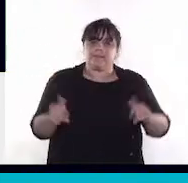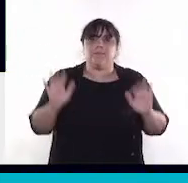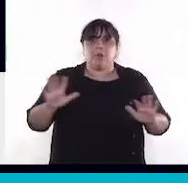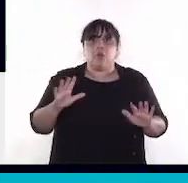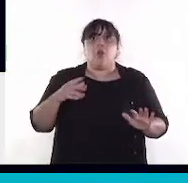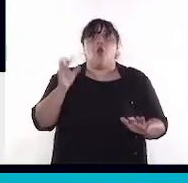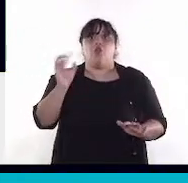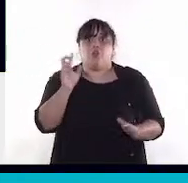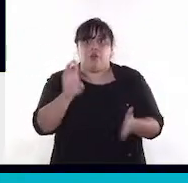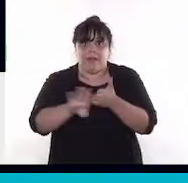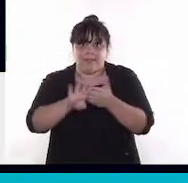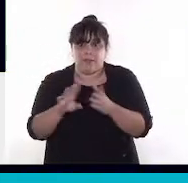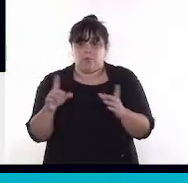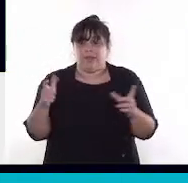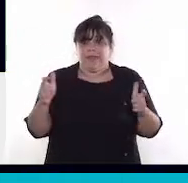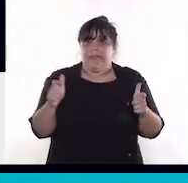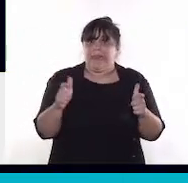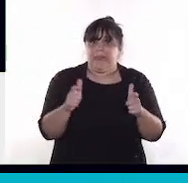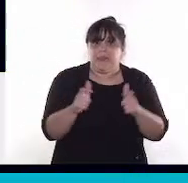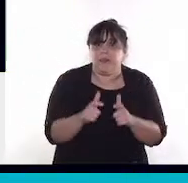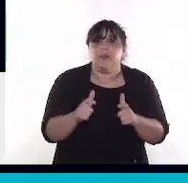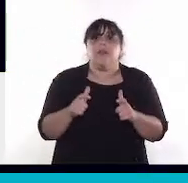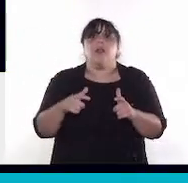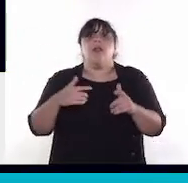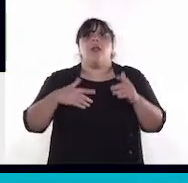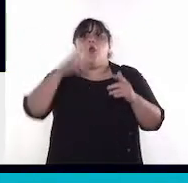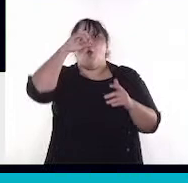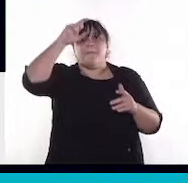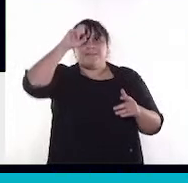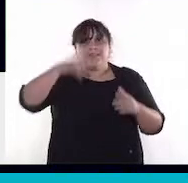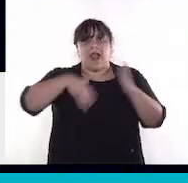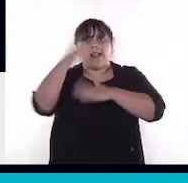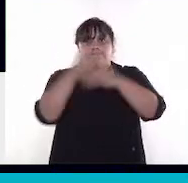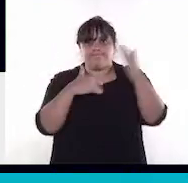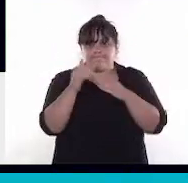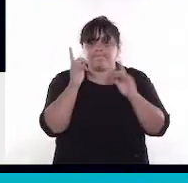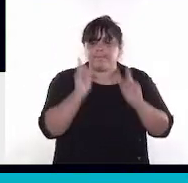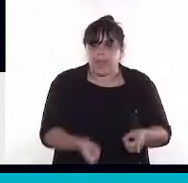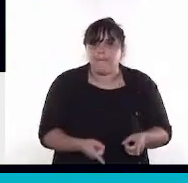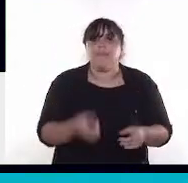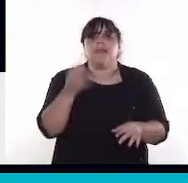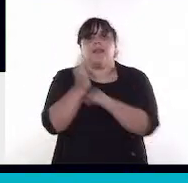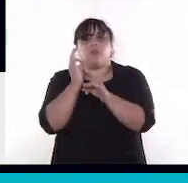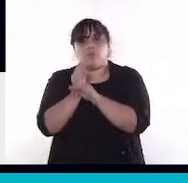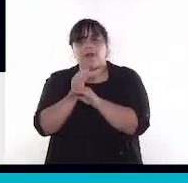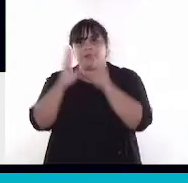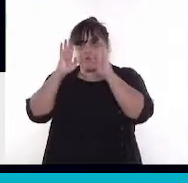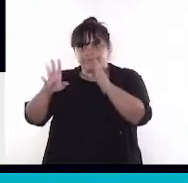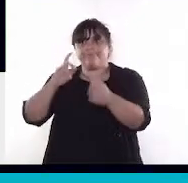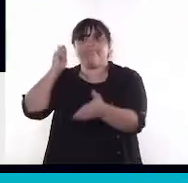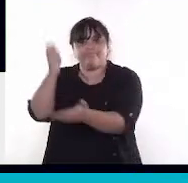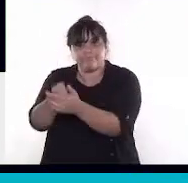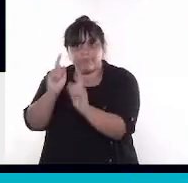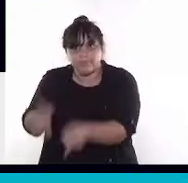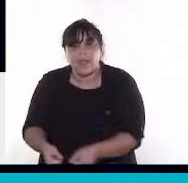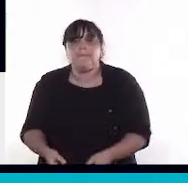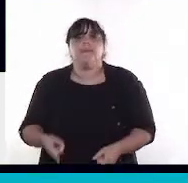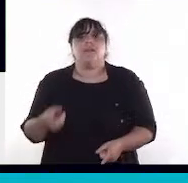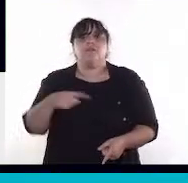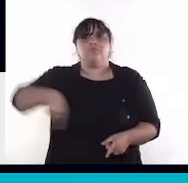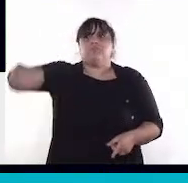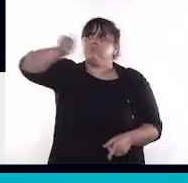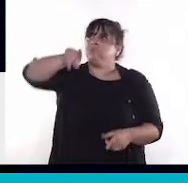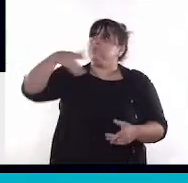dólares, apostando a la infraestructura hospitalaria, apostando a la educación. Veo que le preocupa tanto